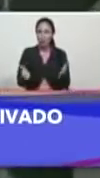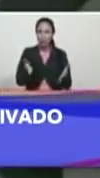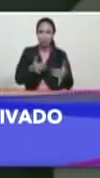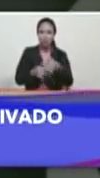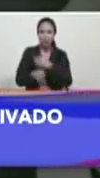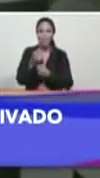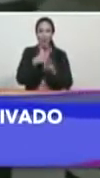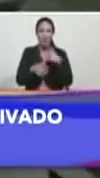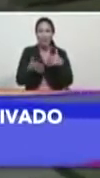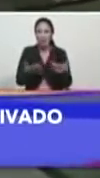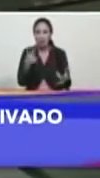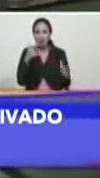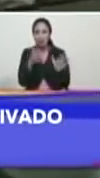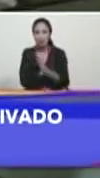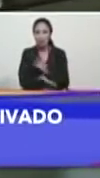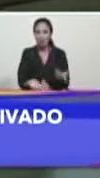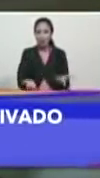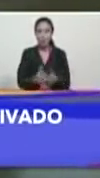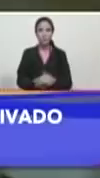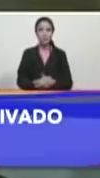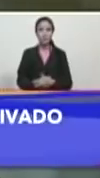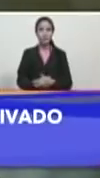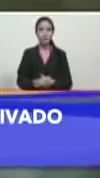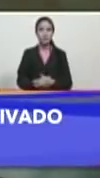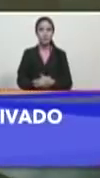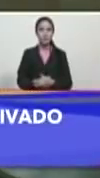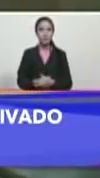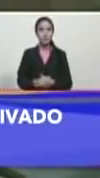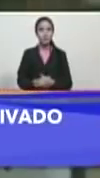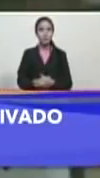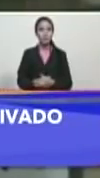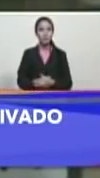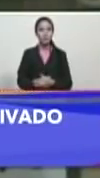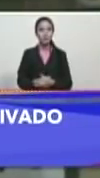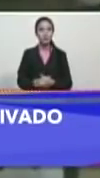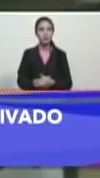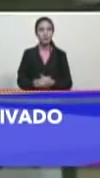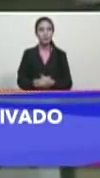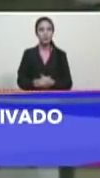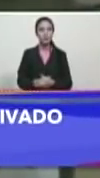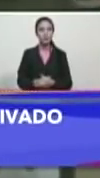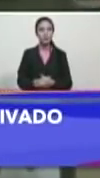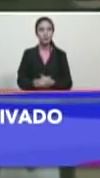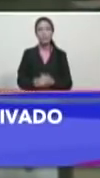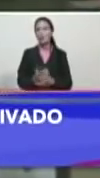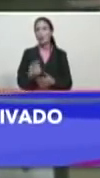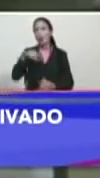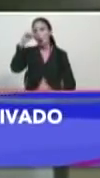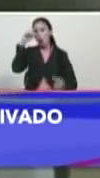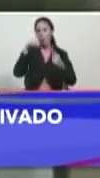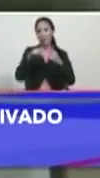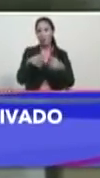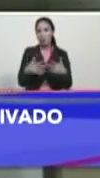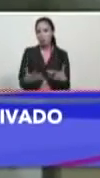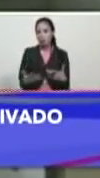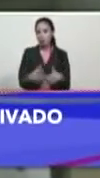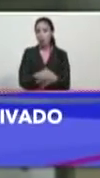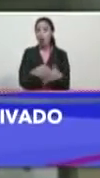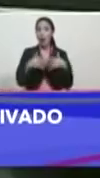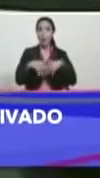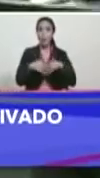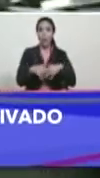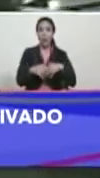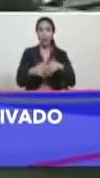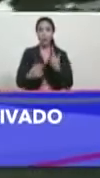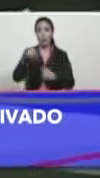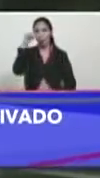capacidad productiva y todos los elementos que están aportando a la sociedad. Y bueno, nuestro objetivo ha sido enfocarnos al gremio médico,